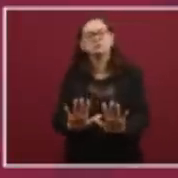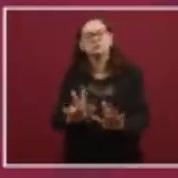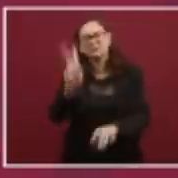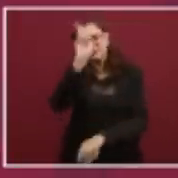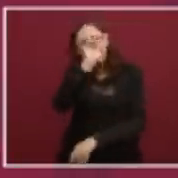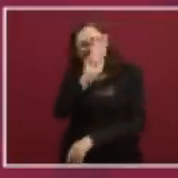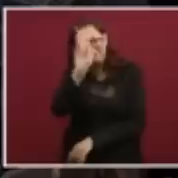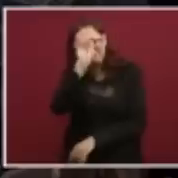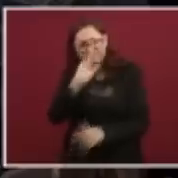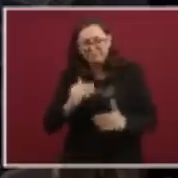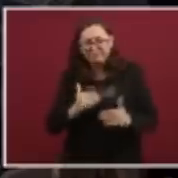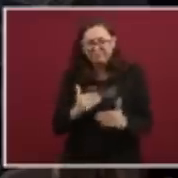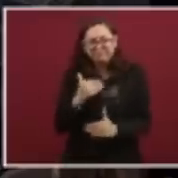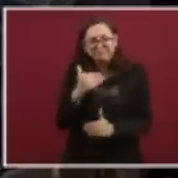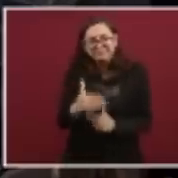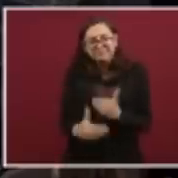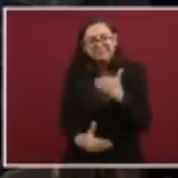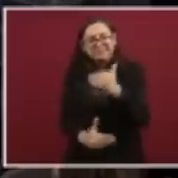bien.